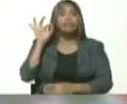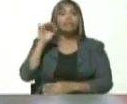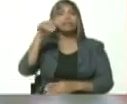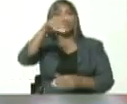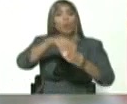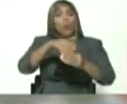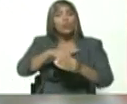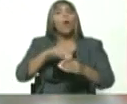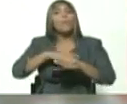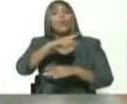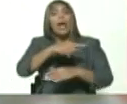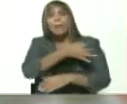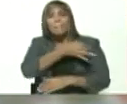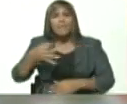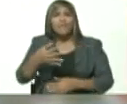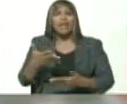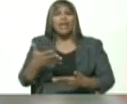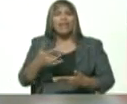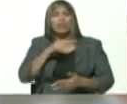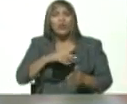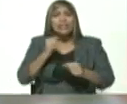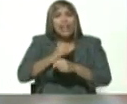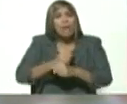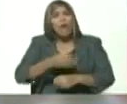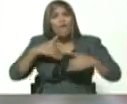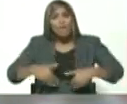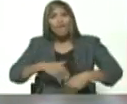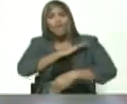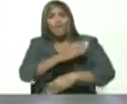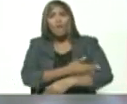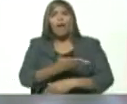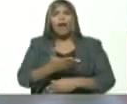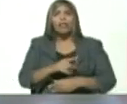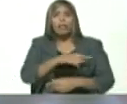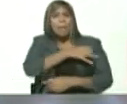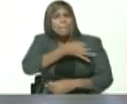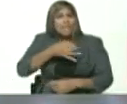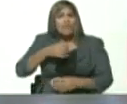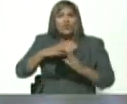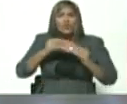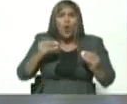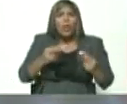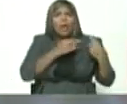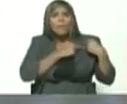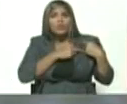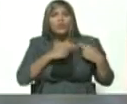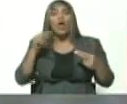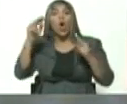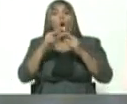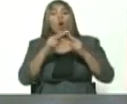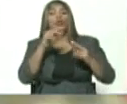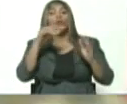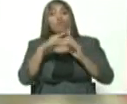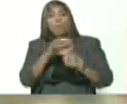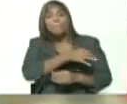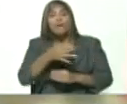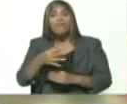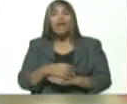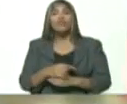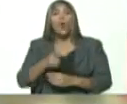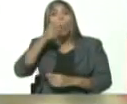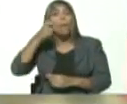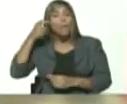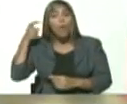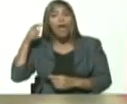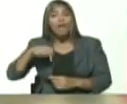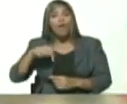siempre fue brillante en todas las responsabilidades que les tocó. Lo conocimos muy bien. El pueblo de Venezuela conoció muy